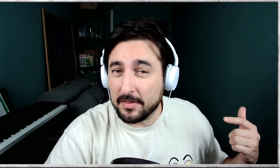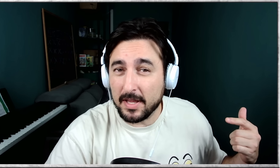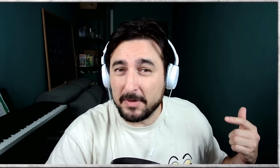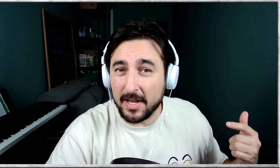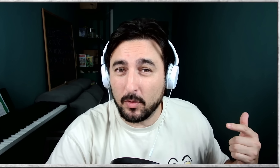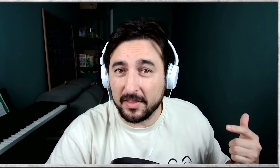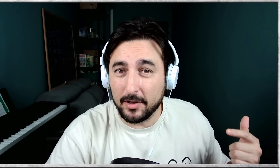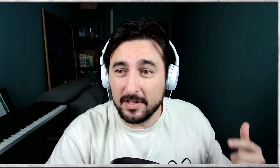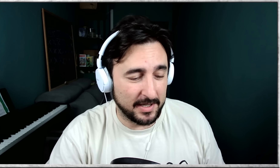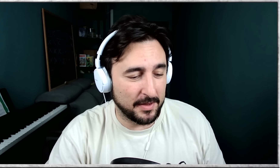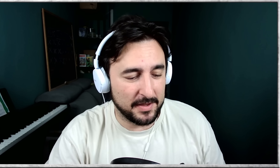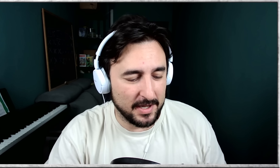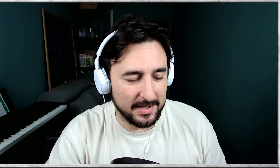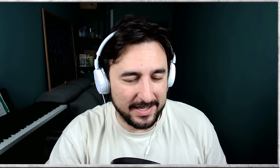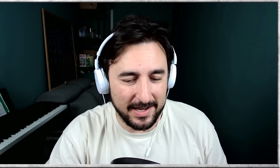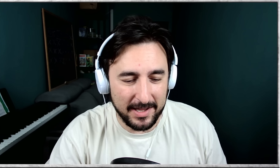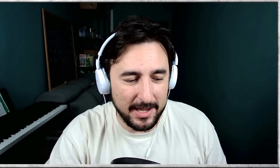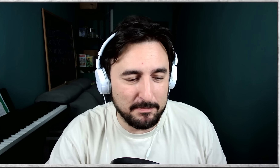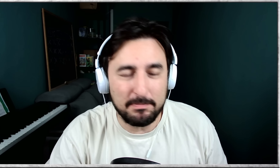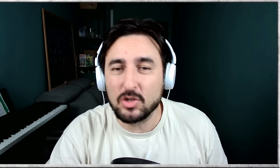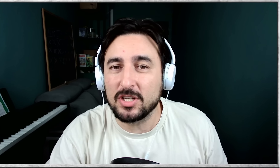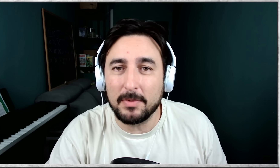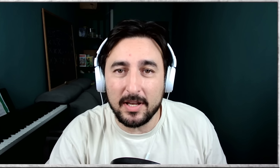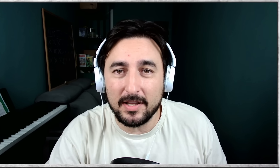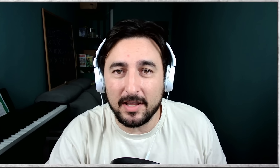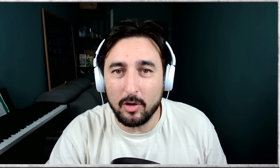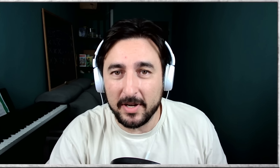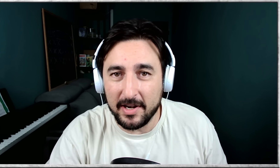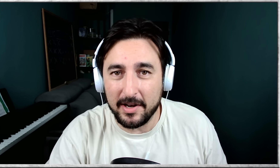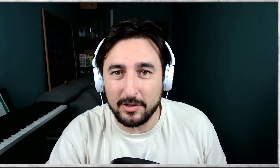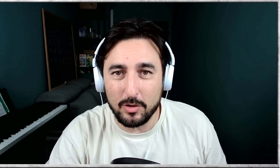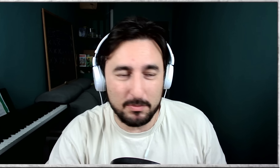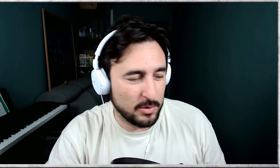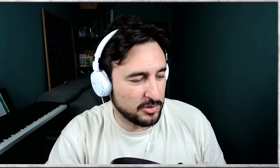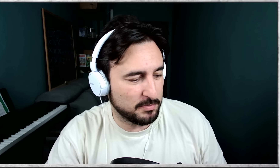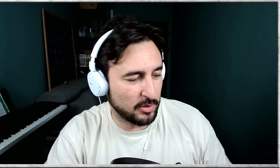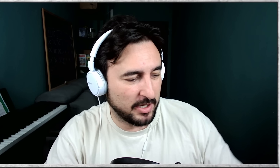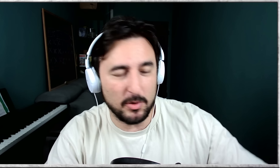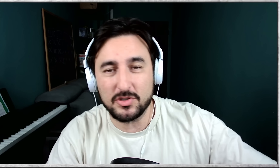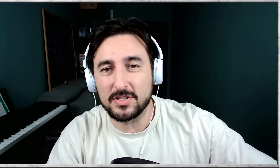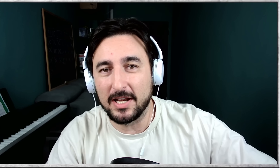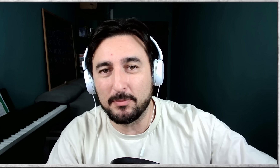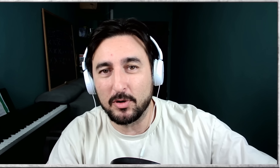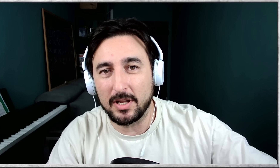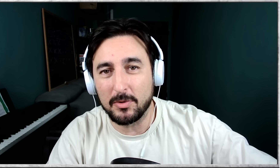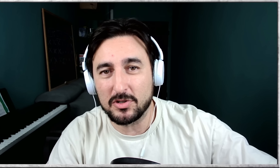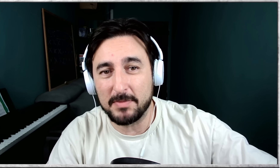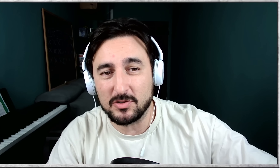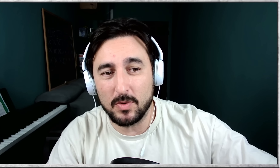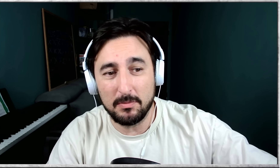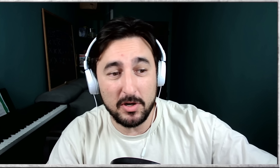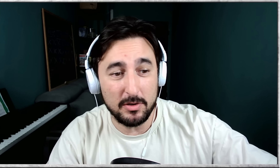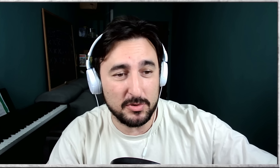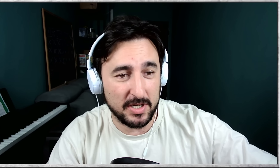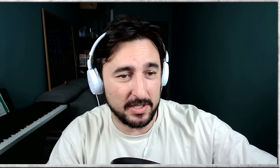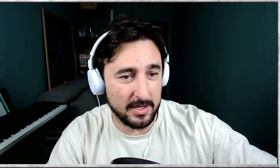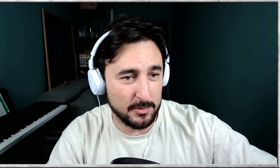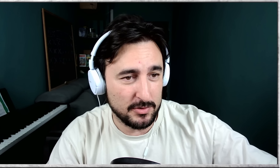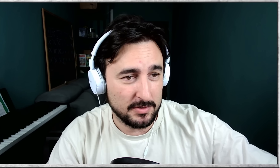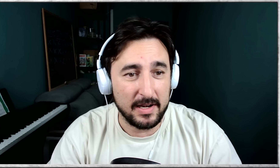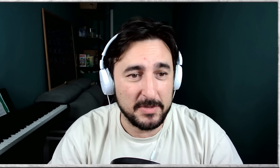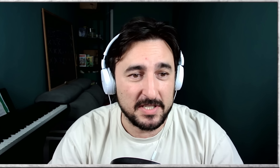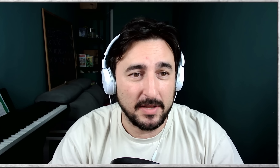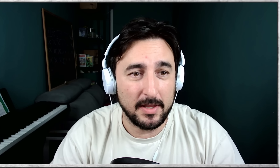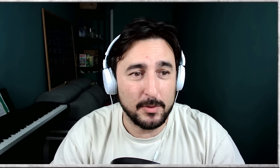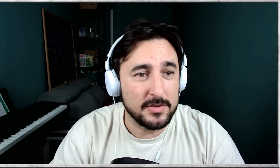acordáis lo que hacía María Guardiola? Que decían que era imposible que gobernaran con Vox, porque Vox tal y porque Vox Pascual. Bueno, pues aquí